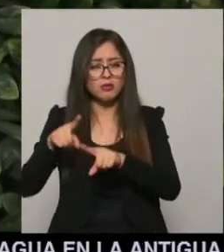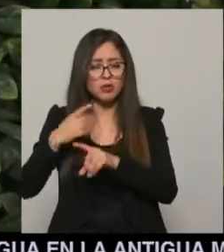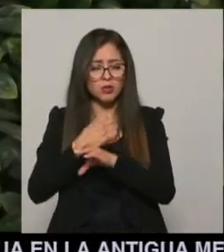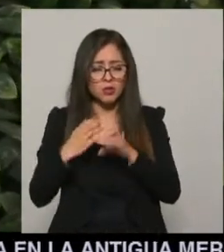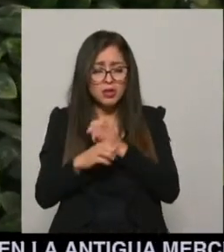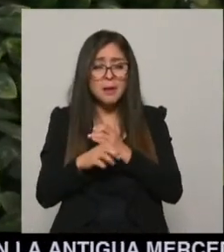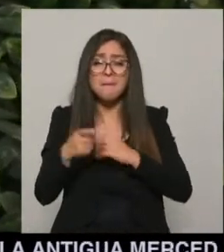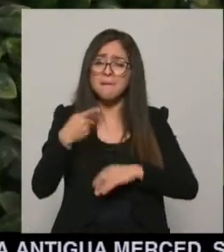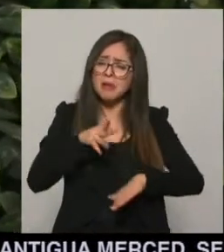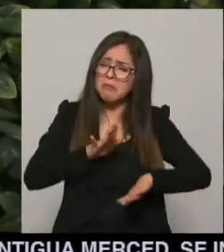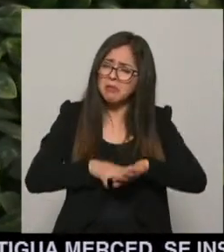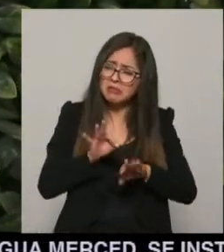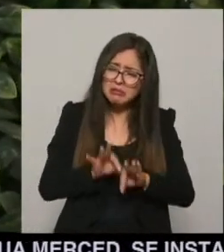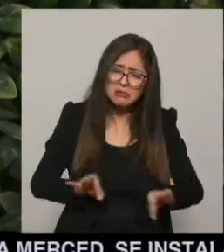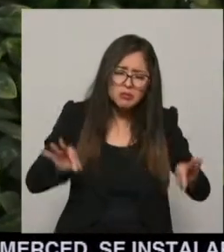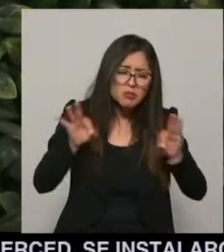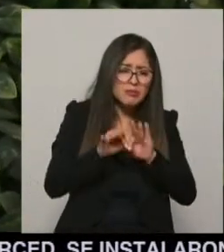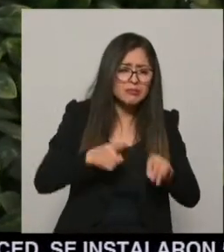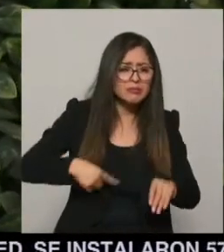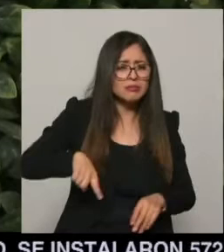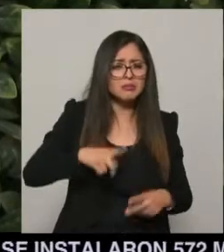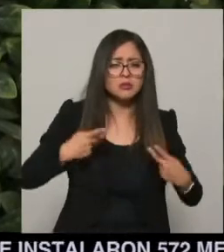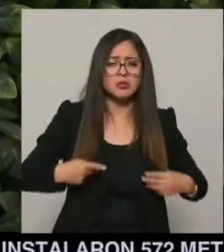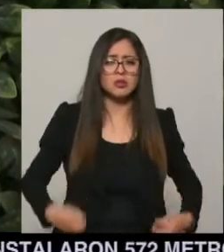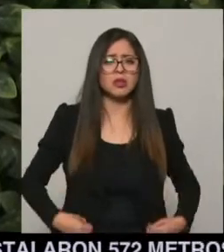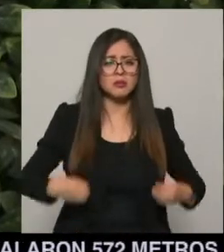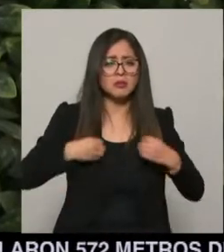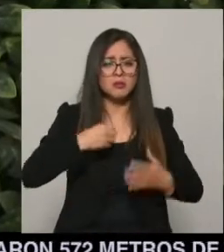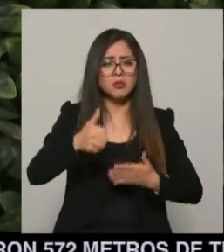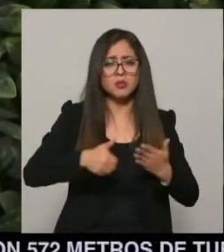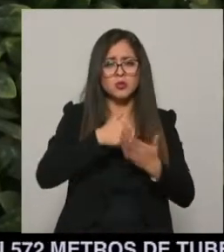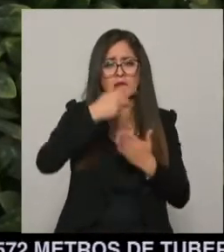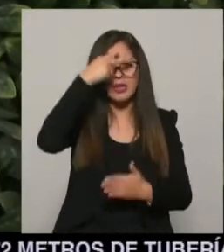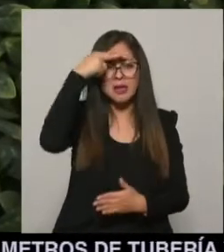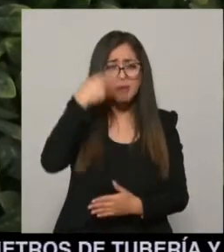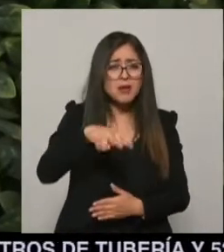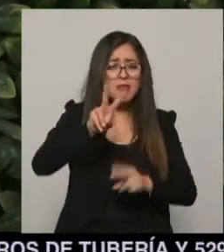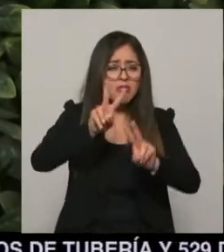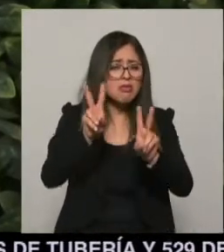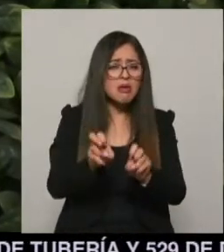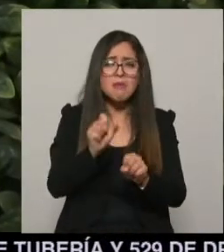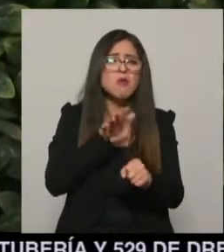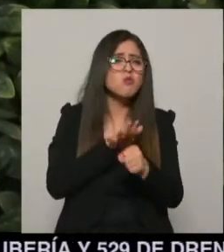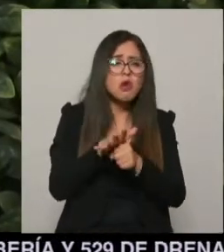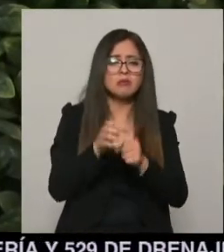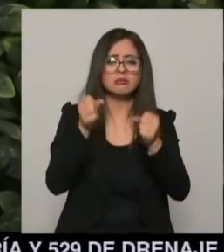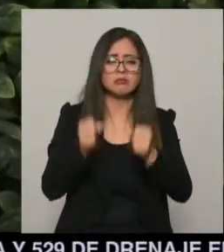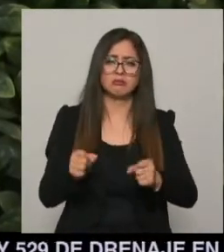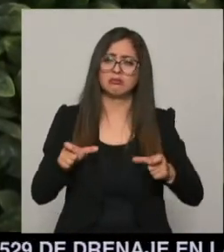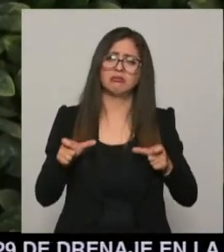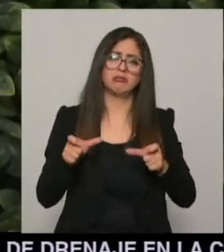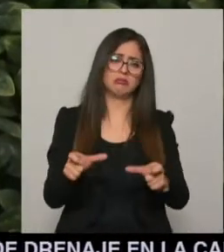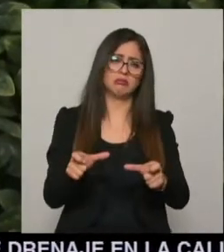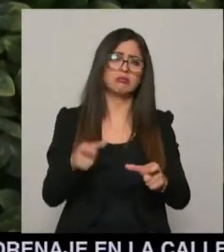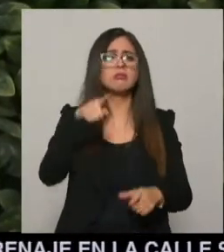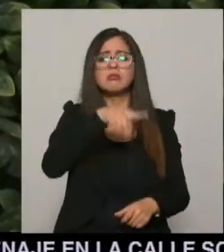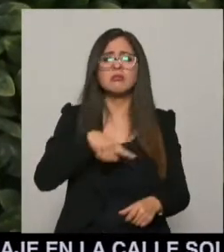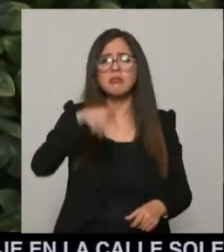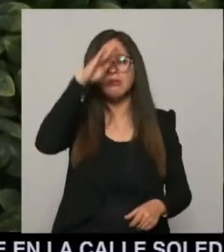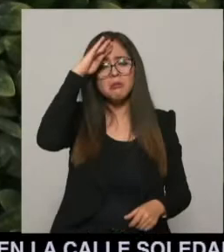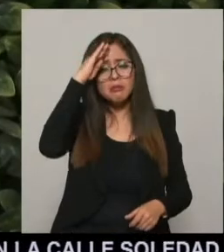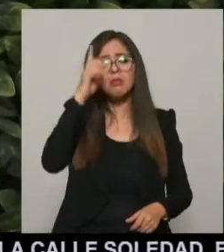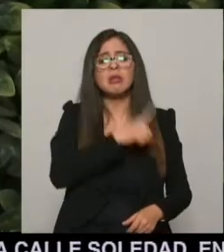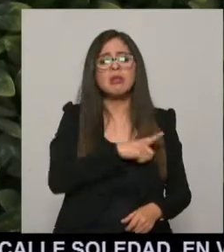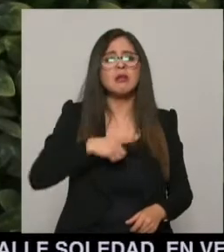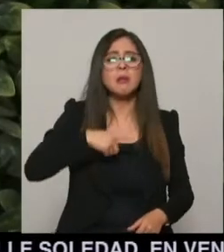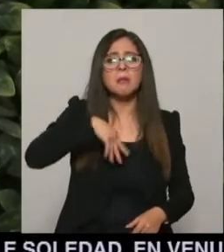ahorita los citadinos requieren es el tema de atención de seguridad. No podemos dejar de lado que tenemos que